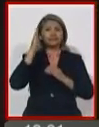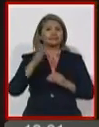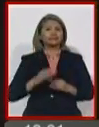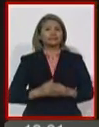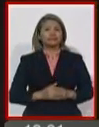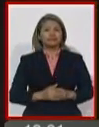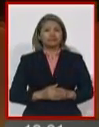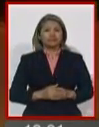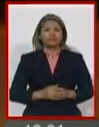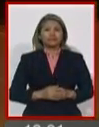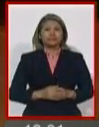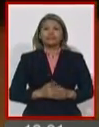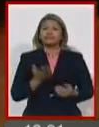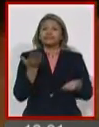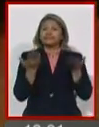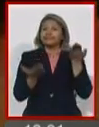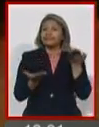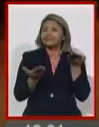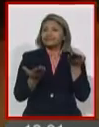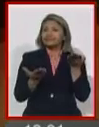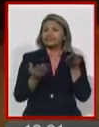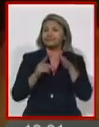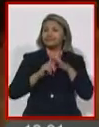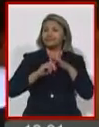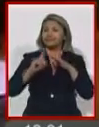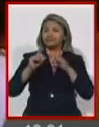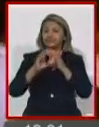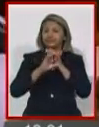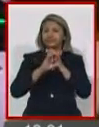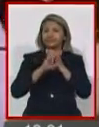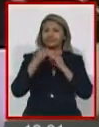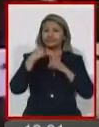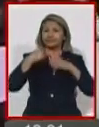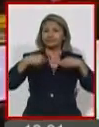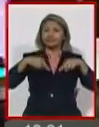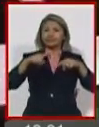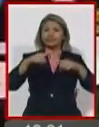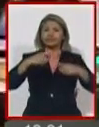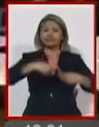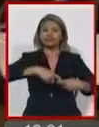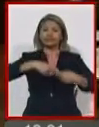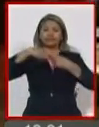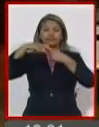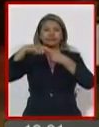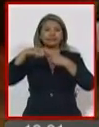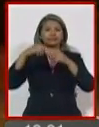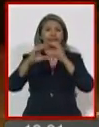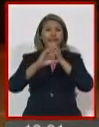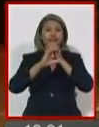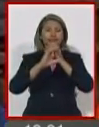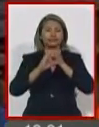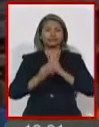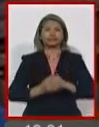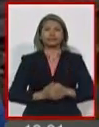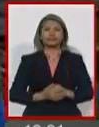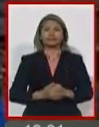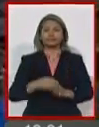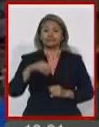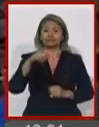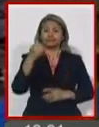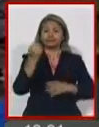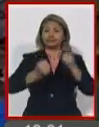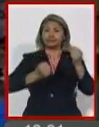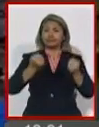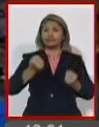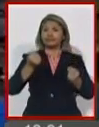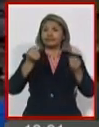él. Supuestamente, ¿no? Pero ahí dice que ha ido a llamar grúa, pero hasta ahorita nunca llega. Porque el otro conductor también